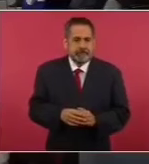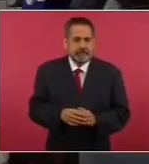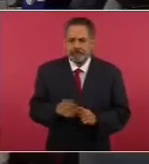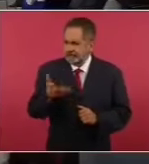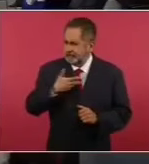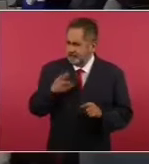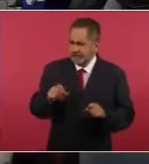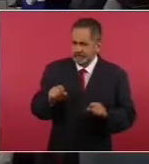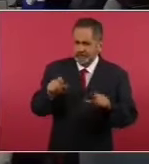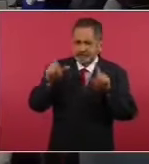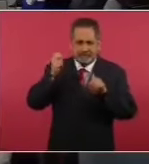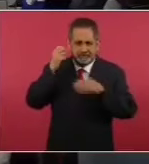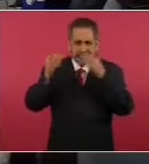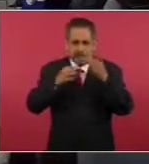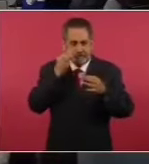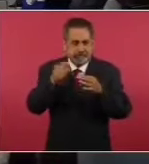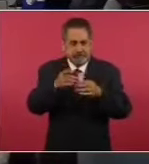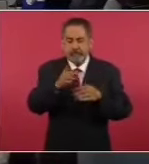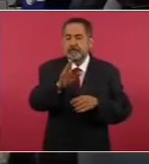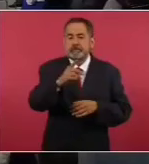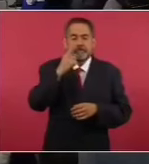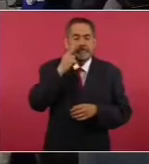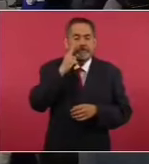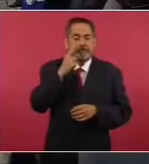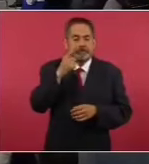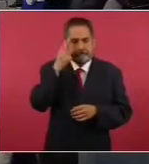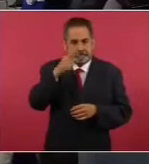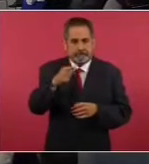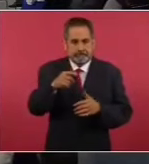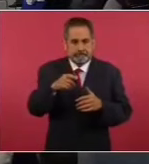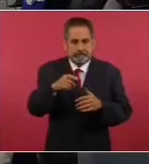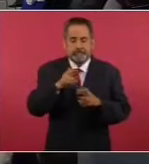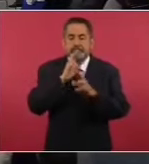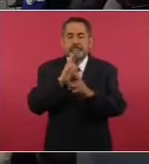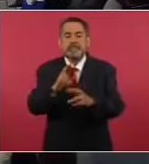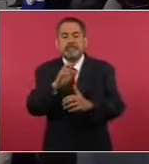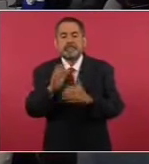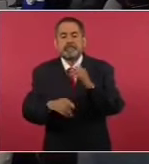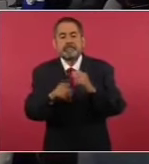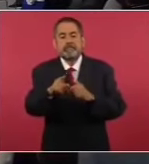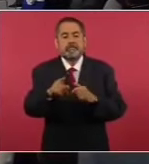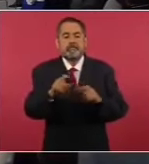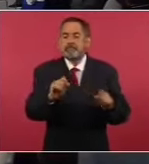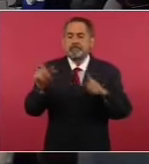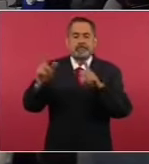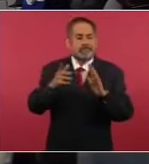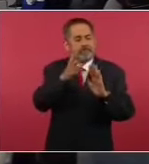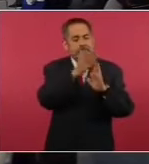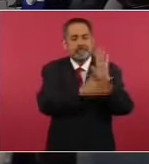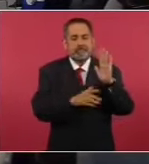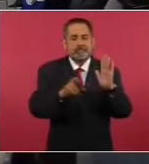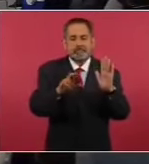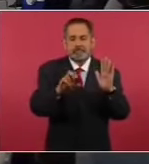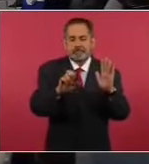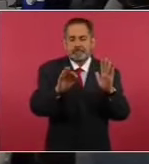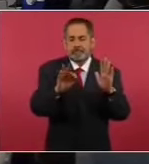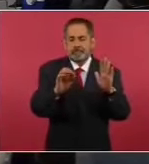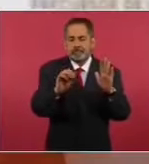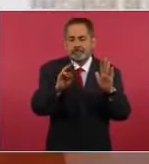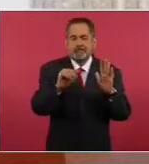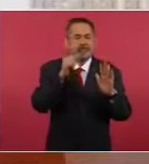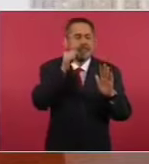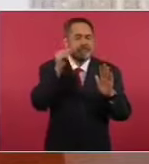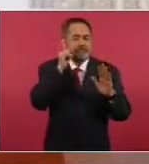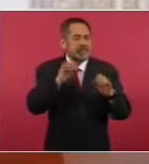¿ya tienen el discurso? No, pero para terminar de contestarle, pon la portada del Reforma de